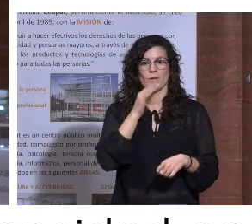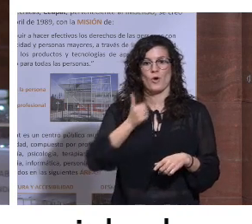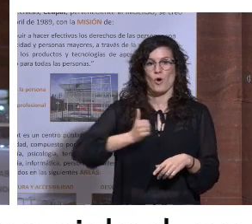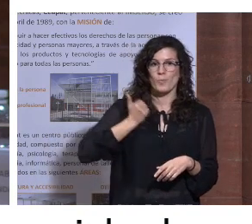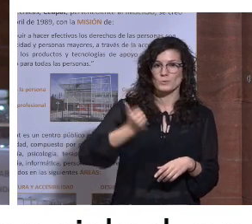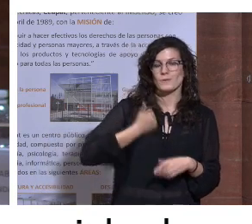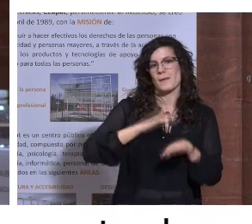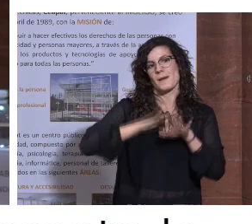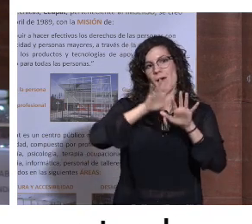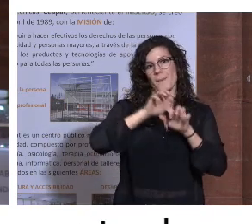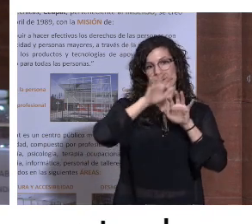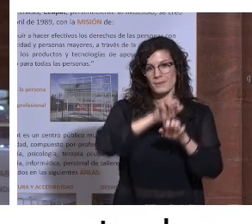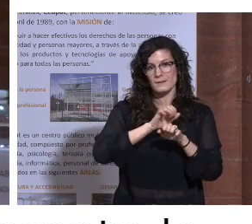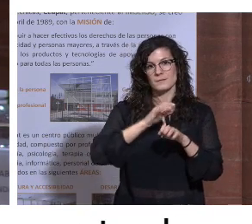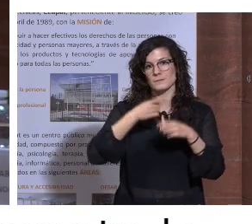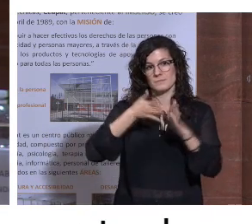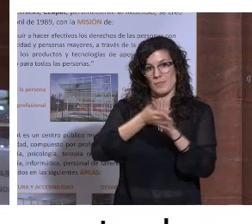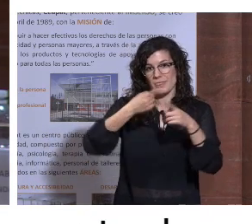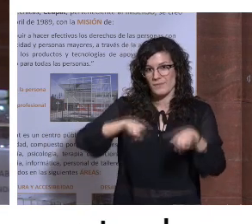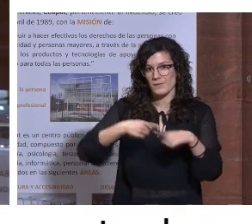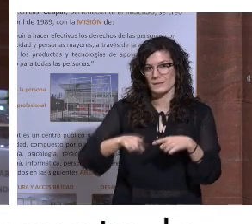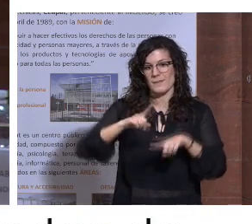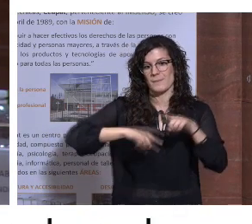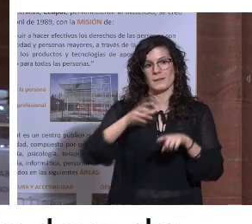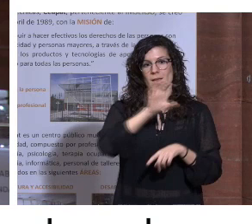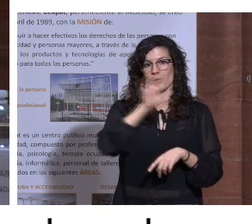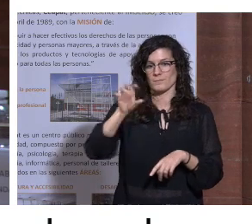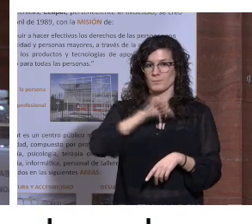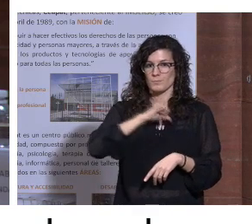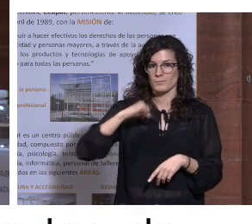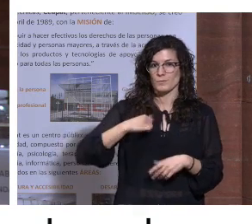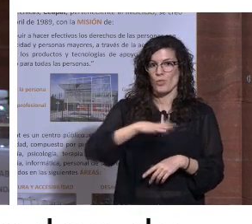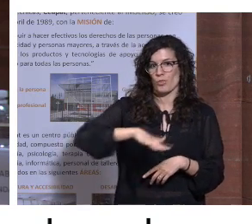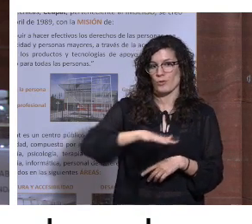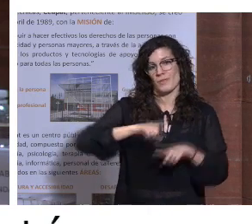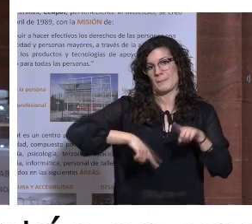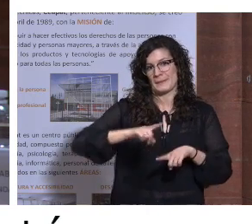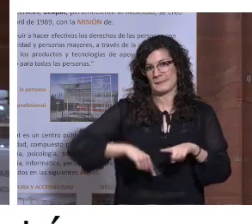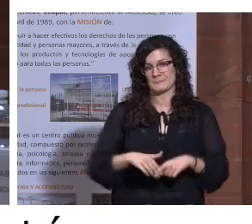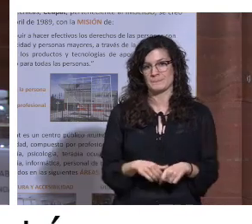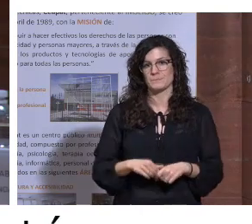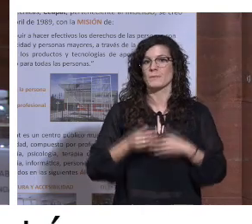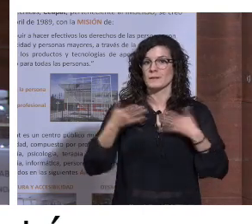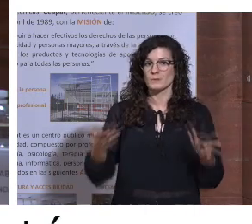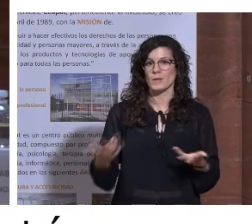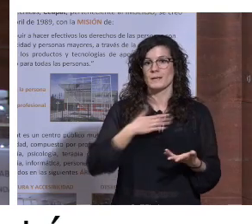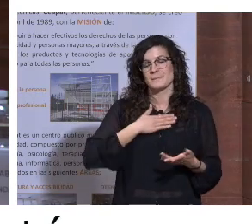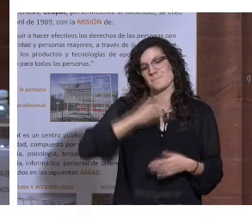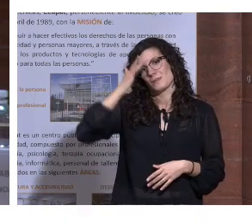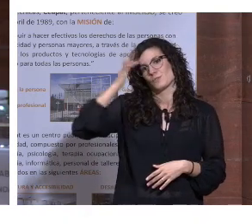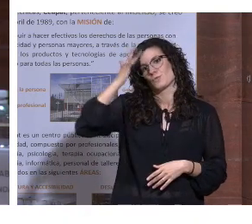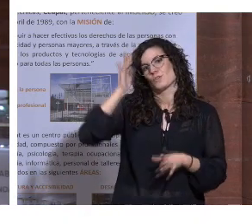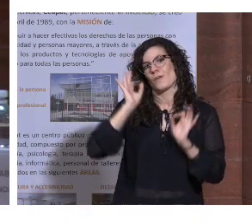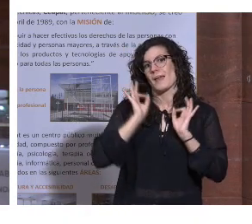oportunidades de aprendizaje que vas a tener si estás en una comunidad educativa autónoma o en otra. Así pues, este es mi sueño, que